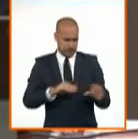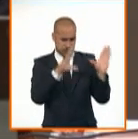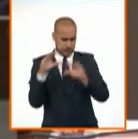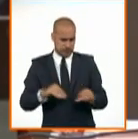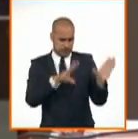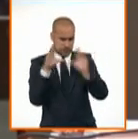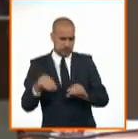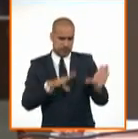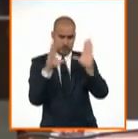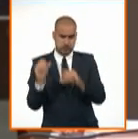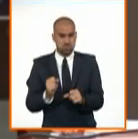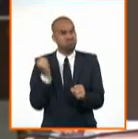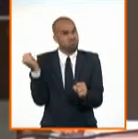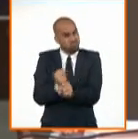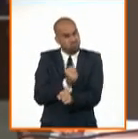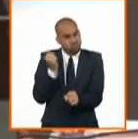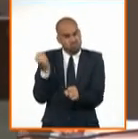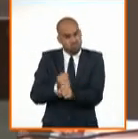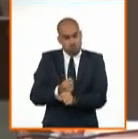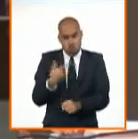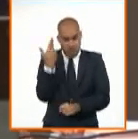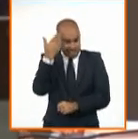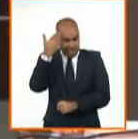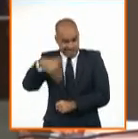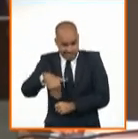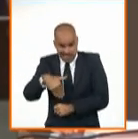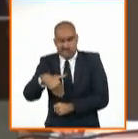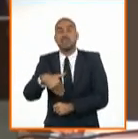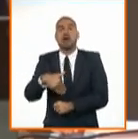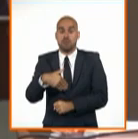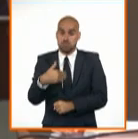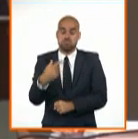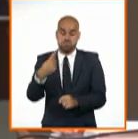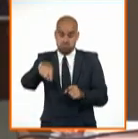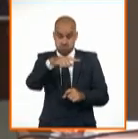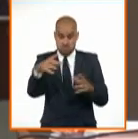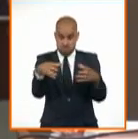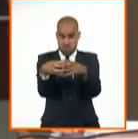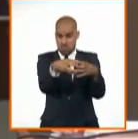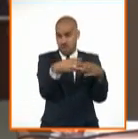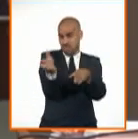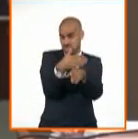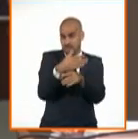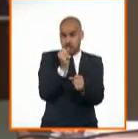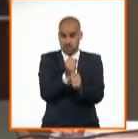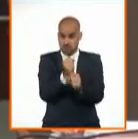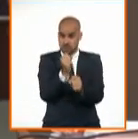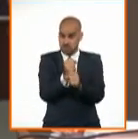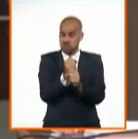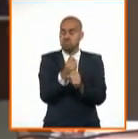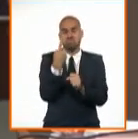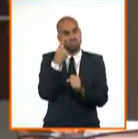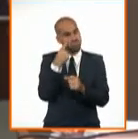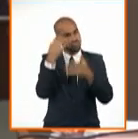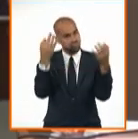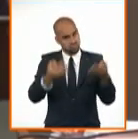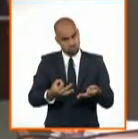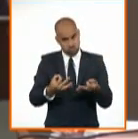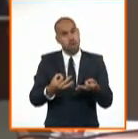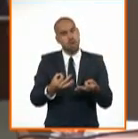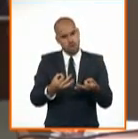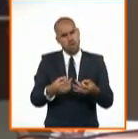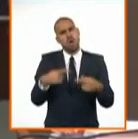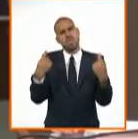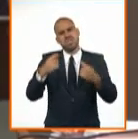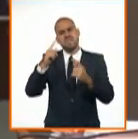intensidad de trabajo ese esfuerzo responsable qué están haciendo los trabajadores de nuestro sistema electroenergético nacional debe ser apoyado también